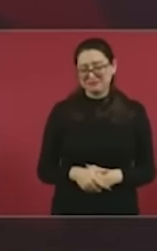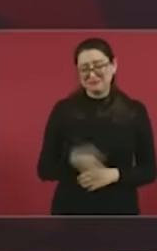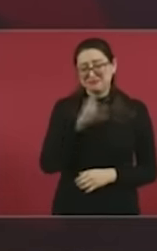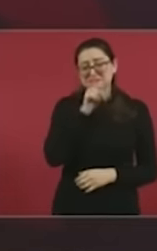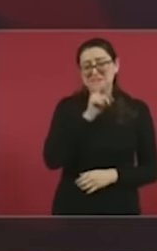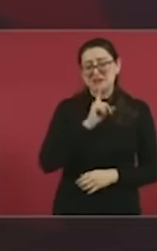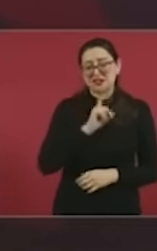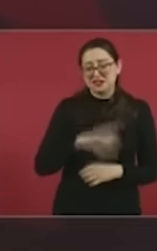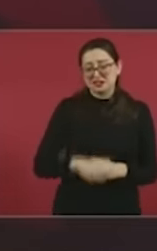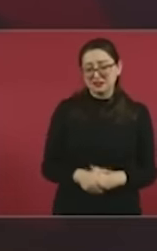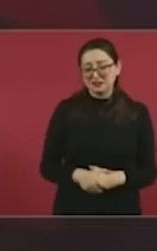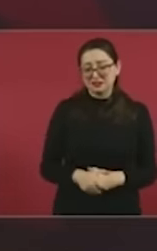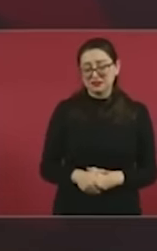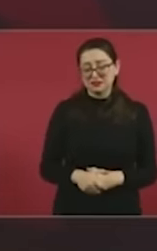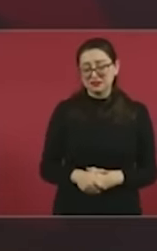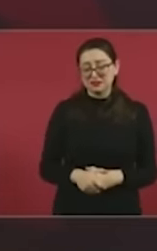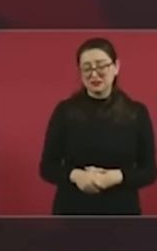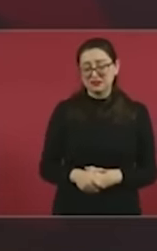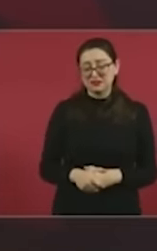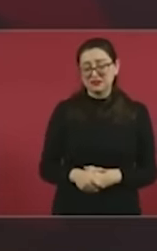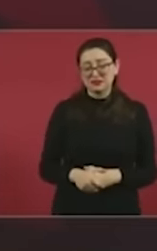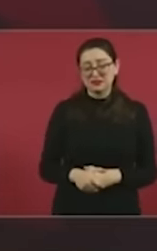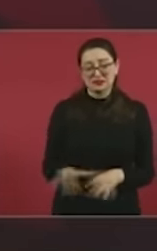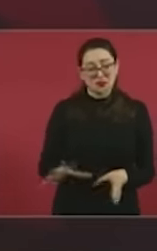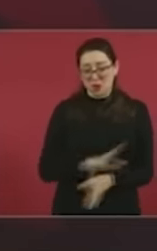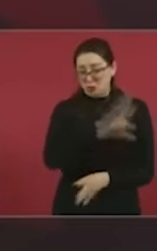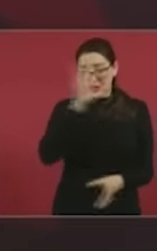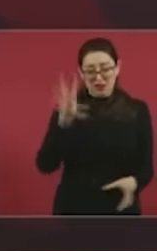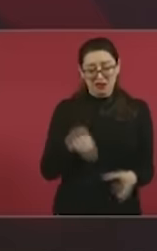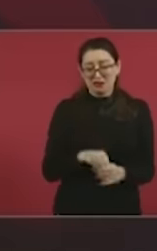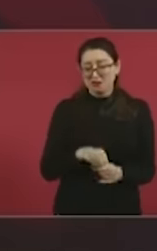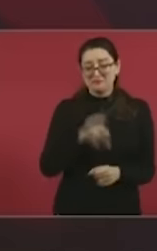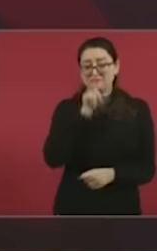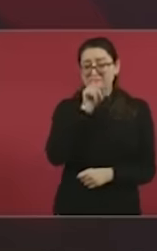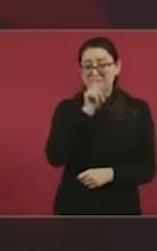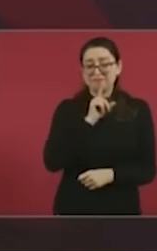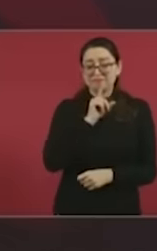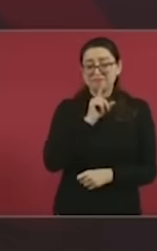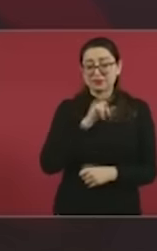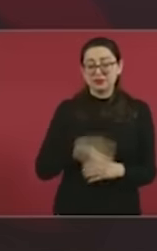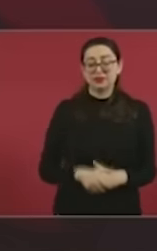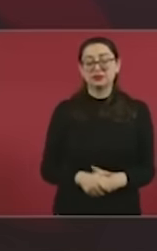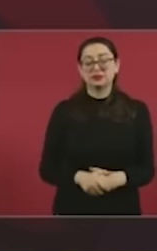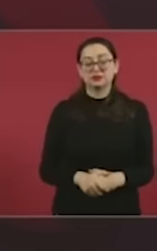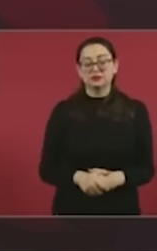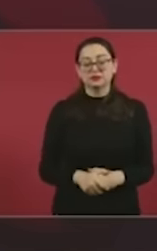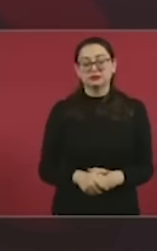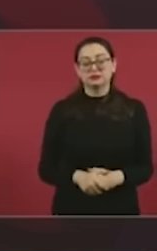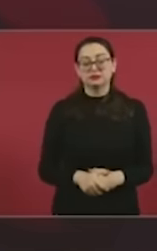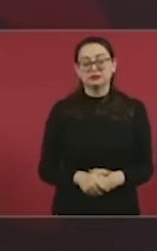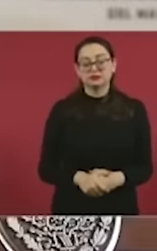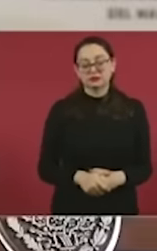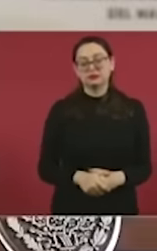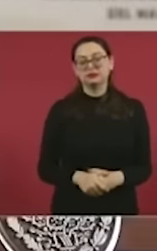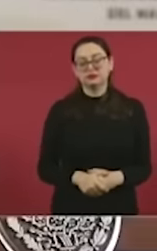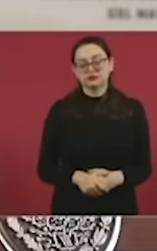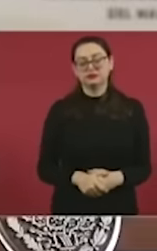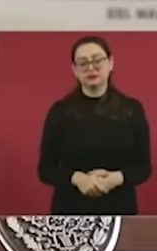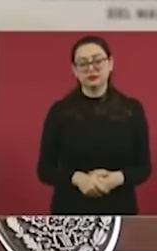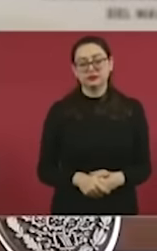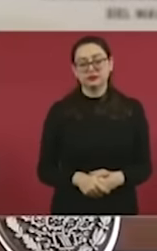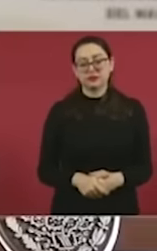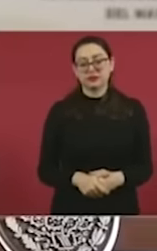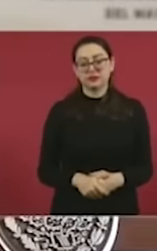contactar a la agencia antidrogas Estados Unidos la DEA Para obtener más detalles en torno a esta información y los